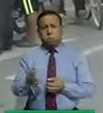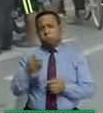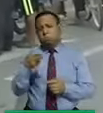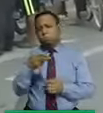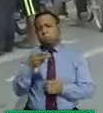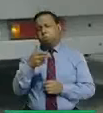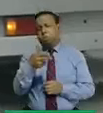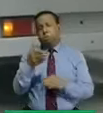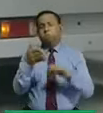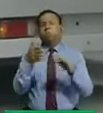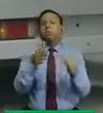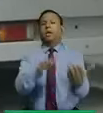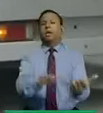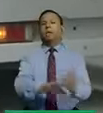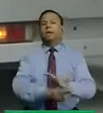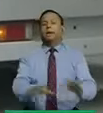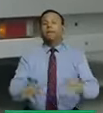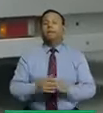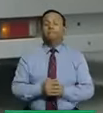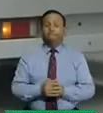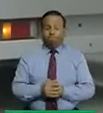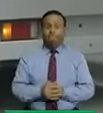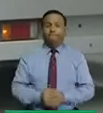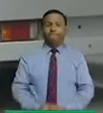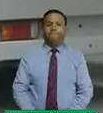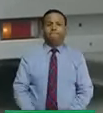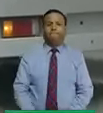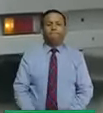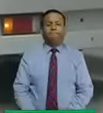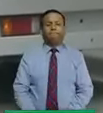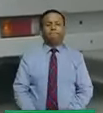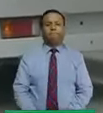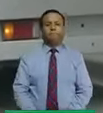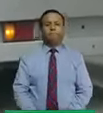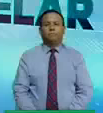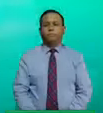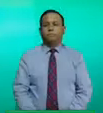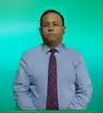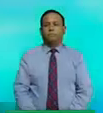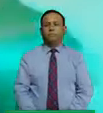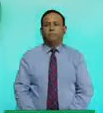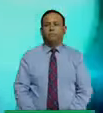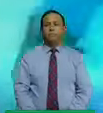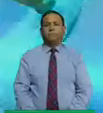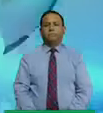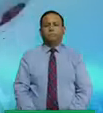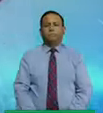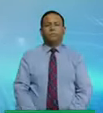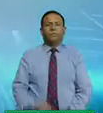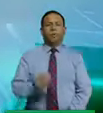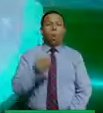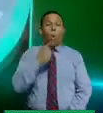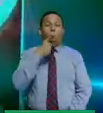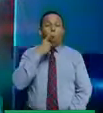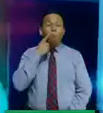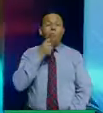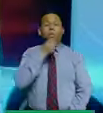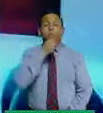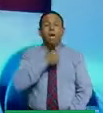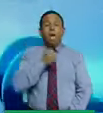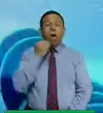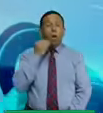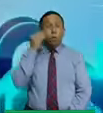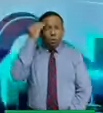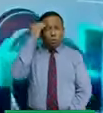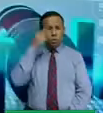contra. Informó José Morales. Un adulto mayor fue